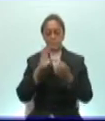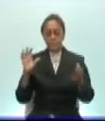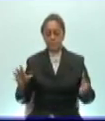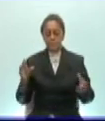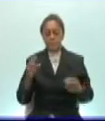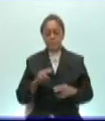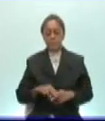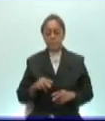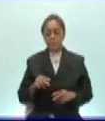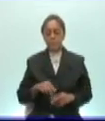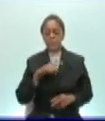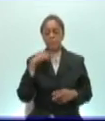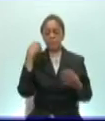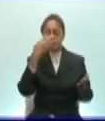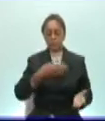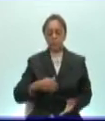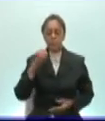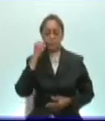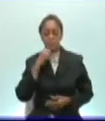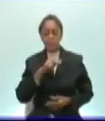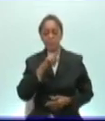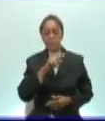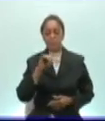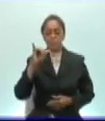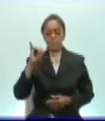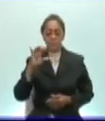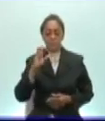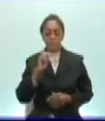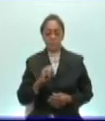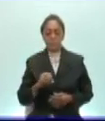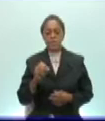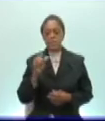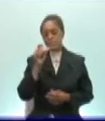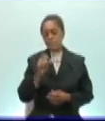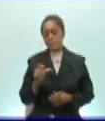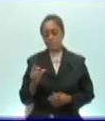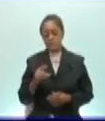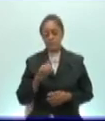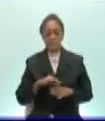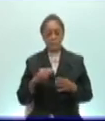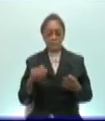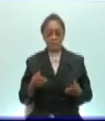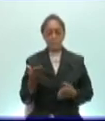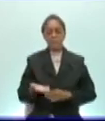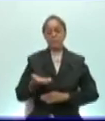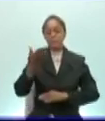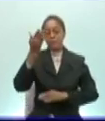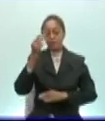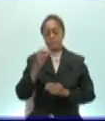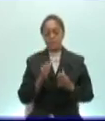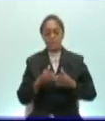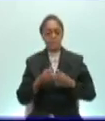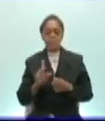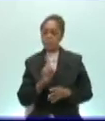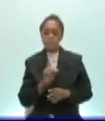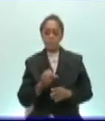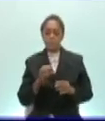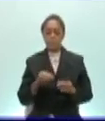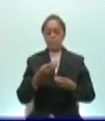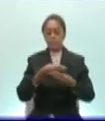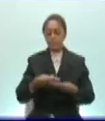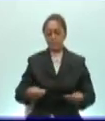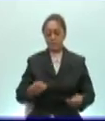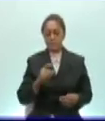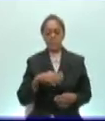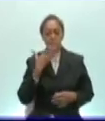Habana, murieron más de 260 tripulantes. Casualmente la alta jerarquía del barco no murió, estaba en tierra, murieron